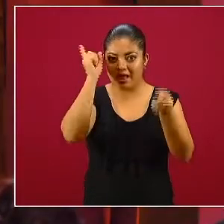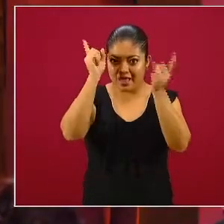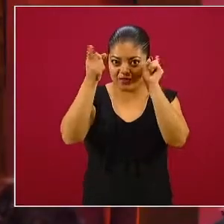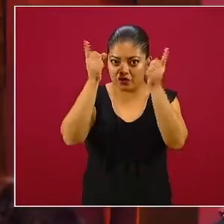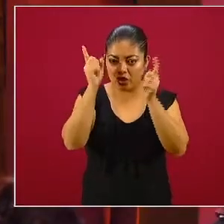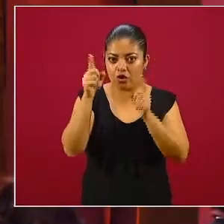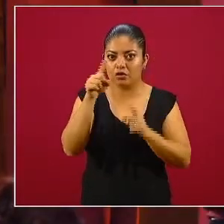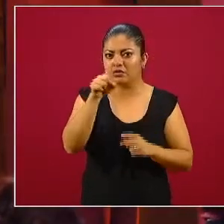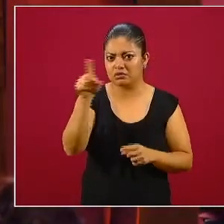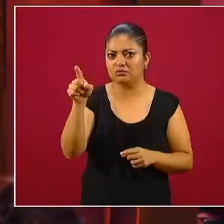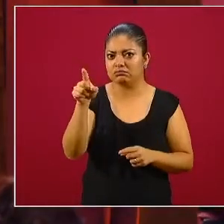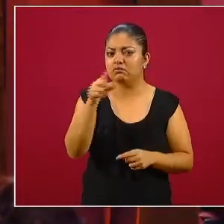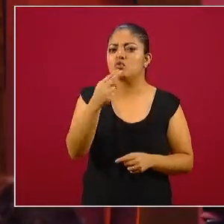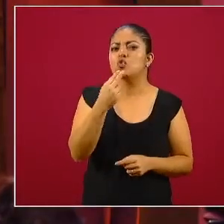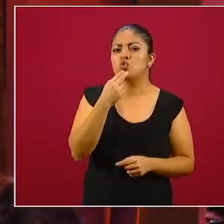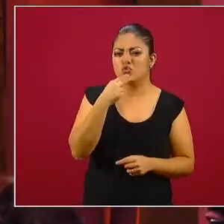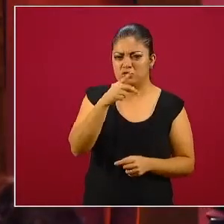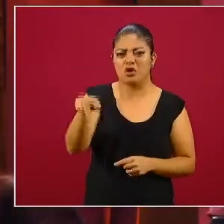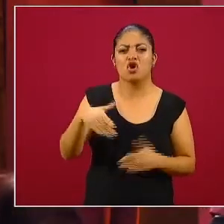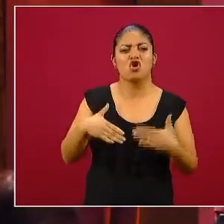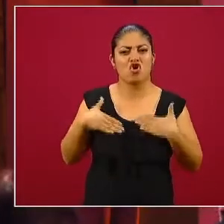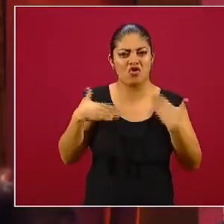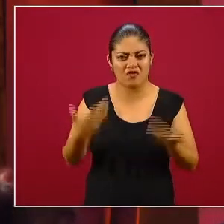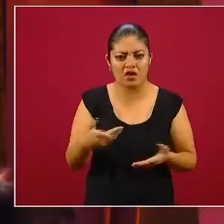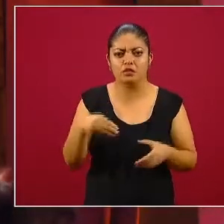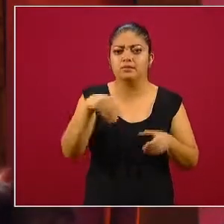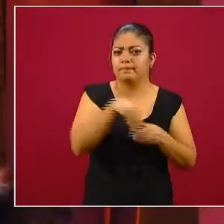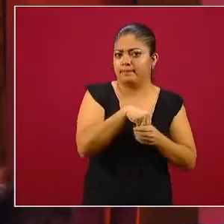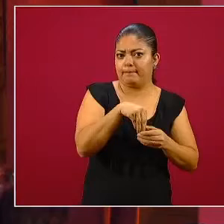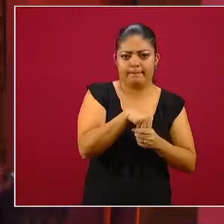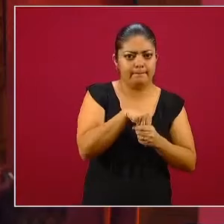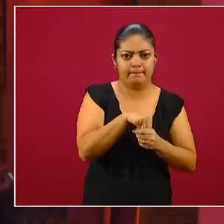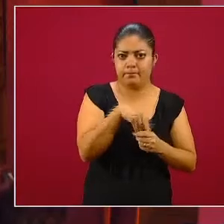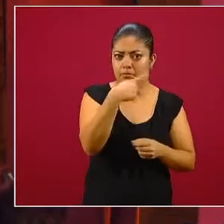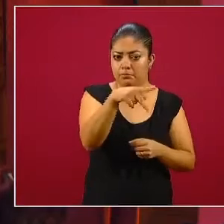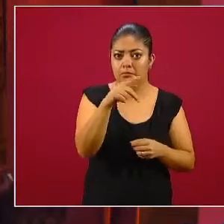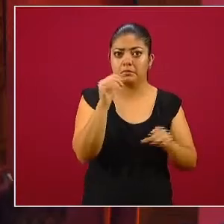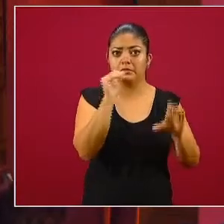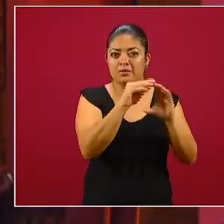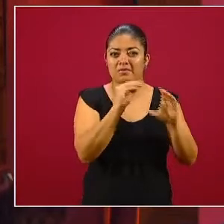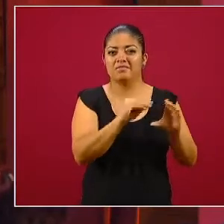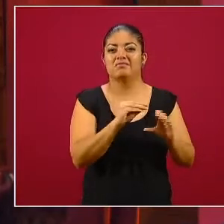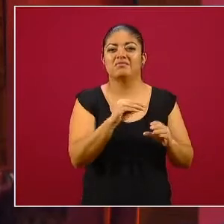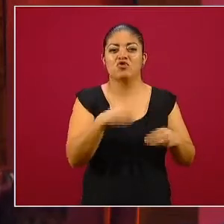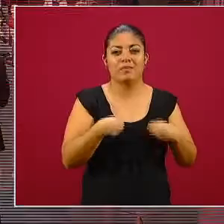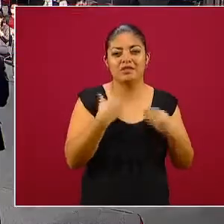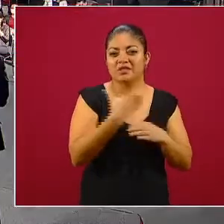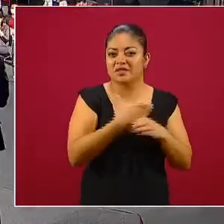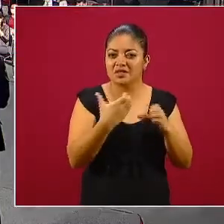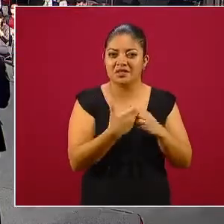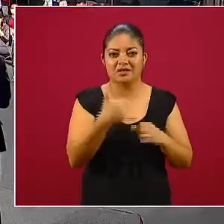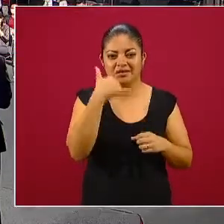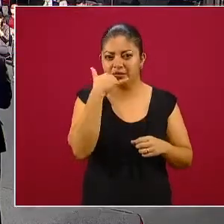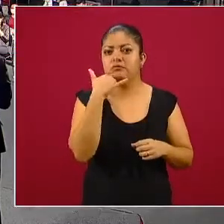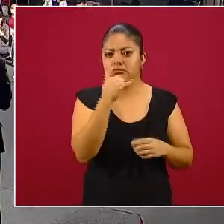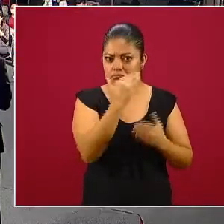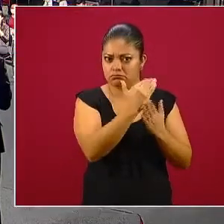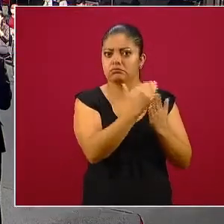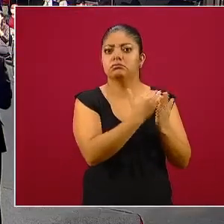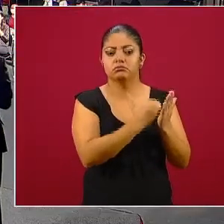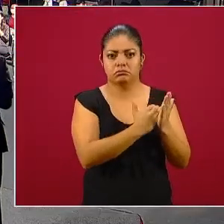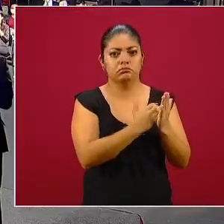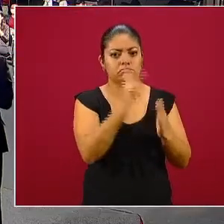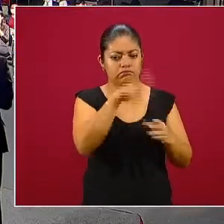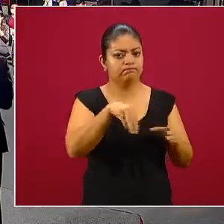la utilicen y tengan la confianza de que sus datos están protegidos por la ley. Esta aplicación también la